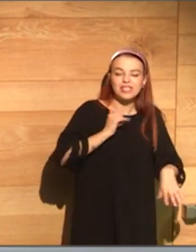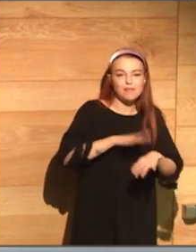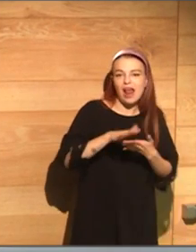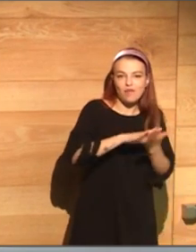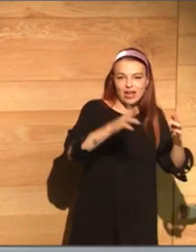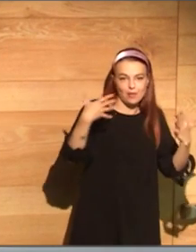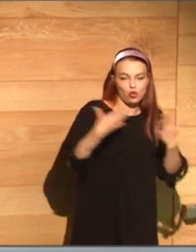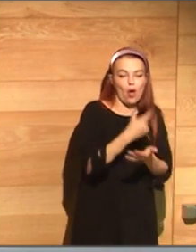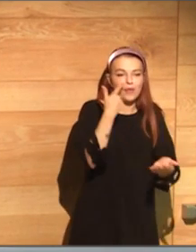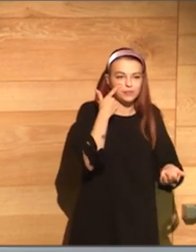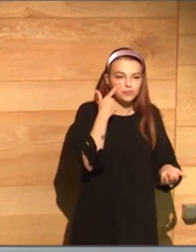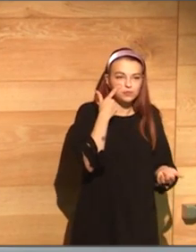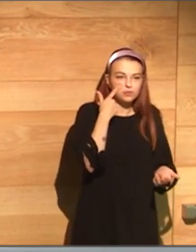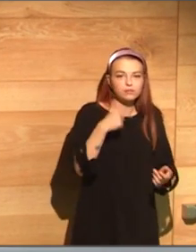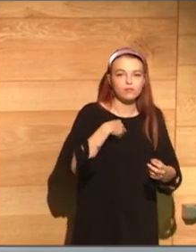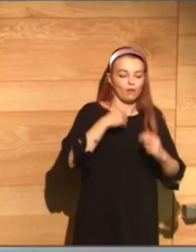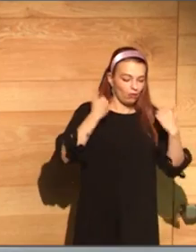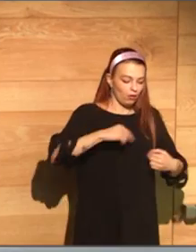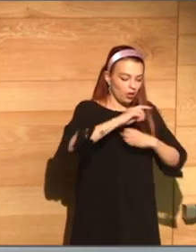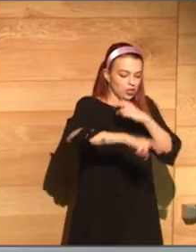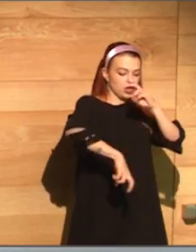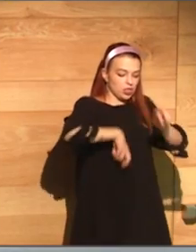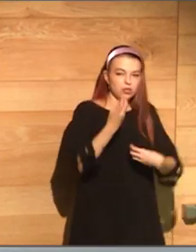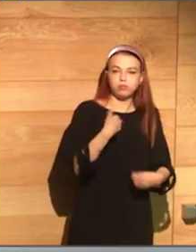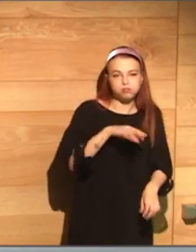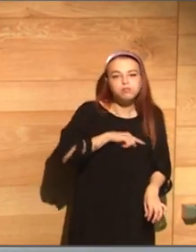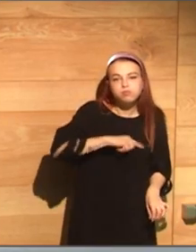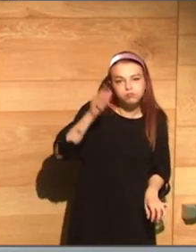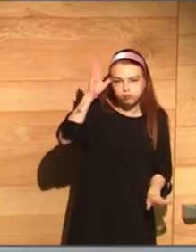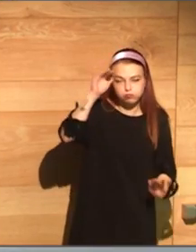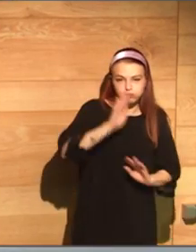estoy harto de reinventarme, ¿vale?